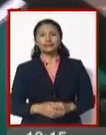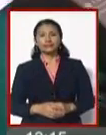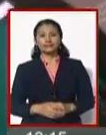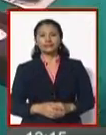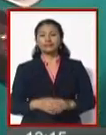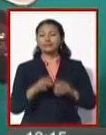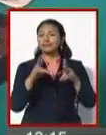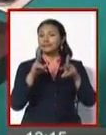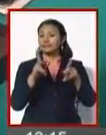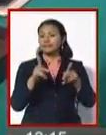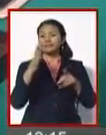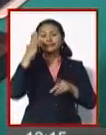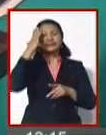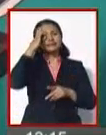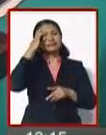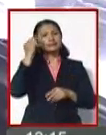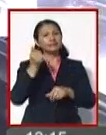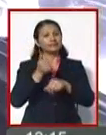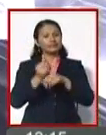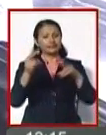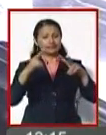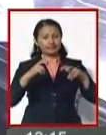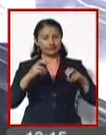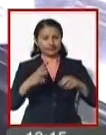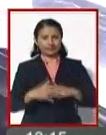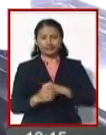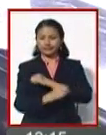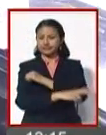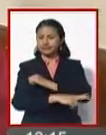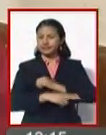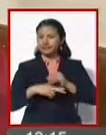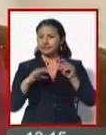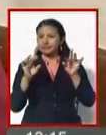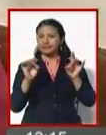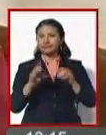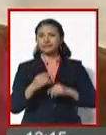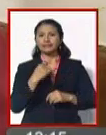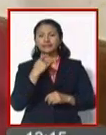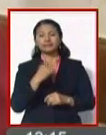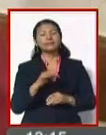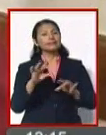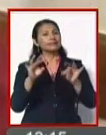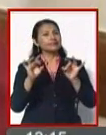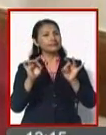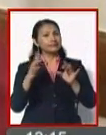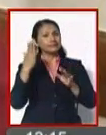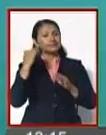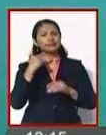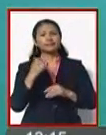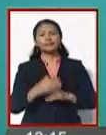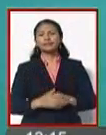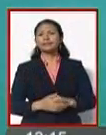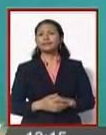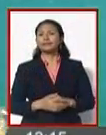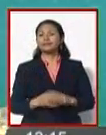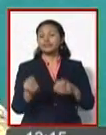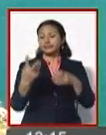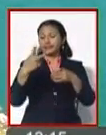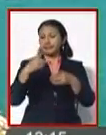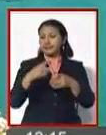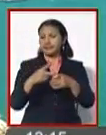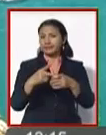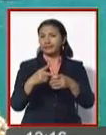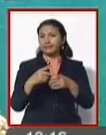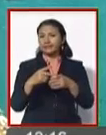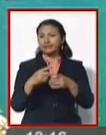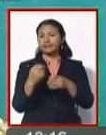¿Esta persona por qué delitos están siendo investigados? Es robo agravado. Decimos que es robo agravado por el hecho de que la